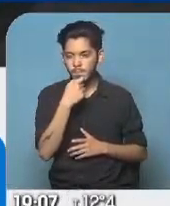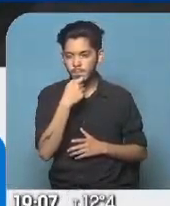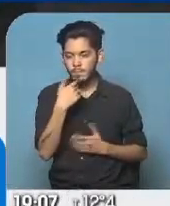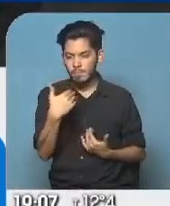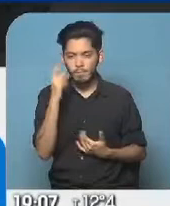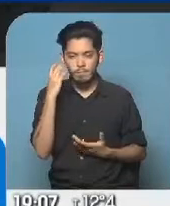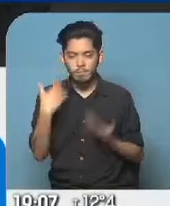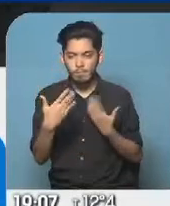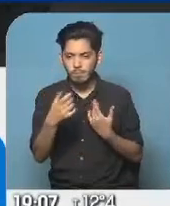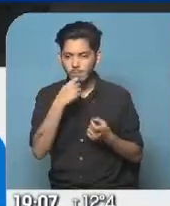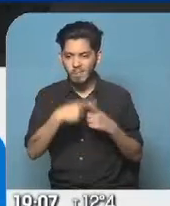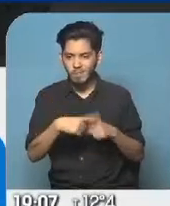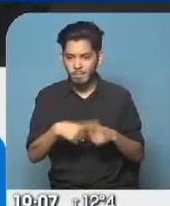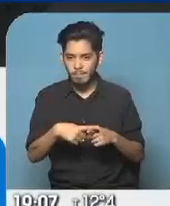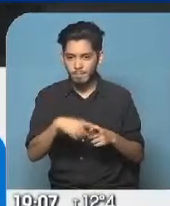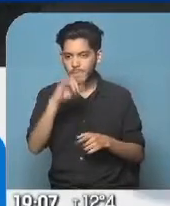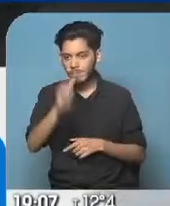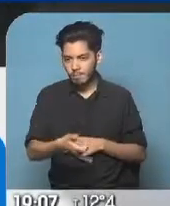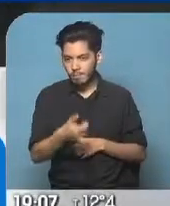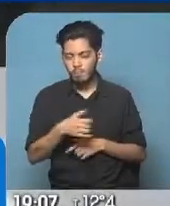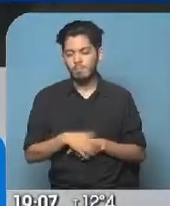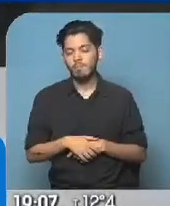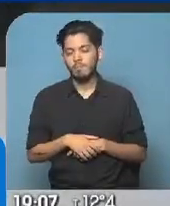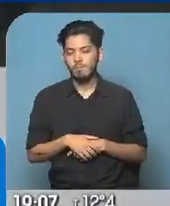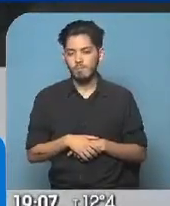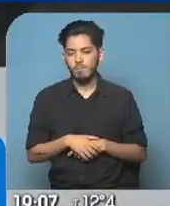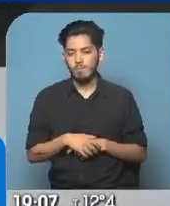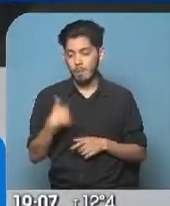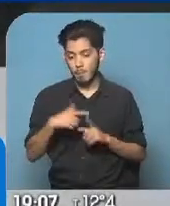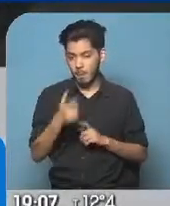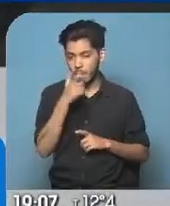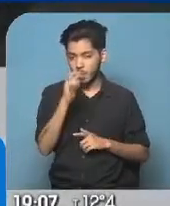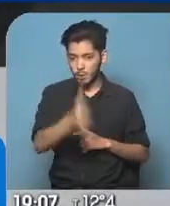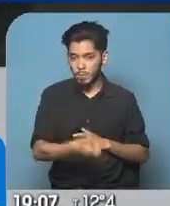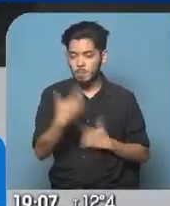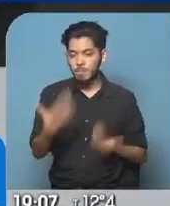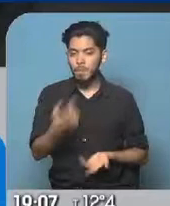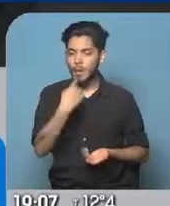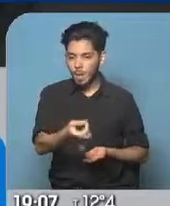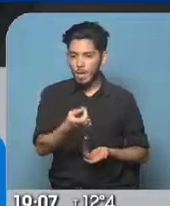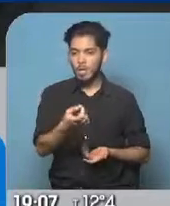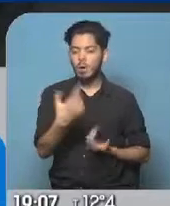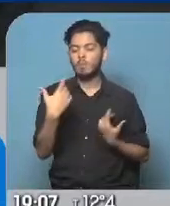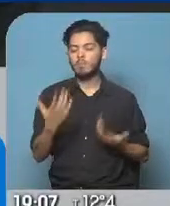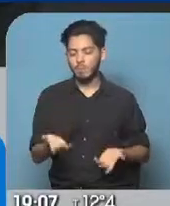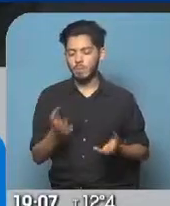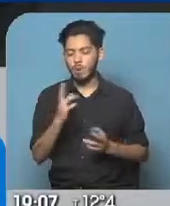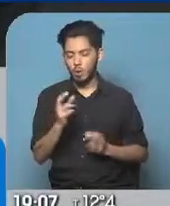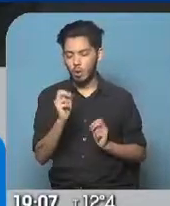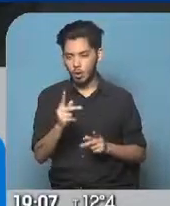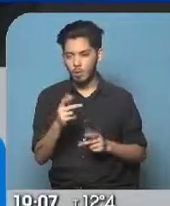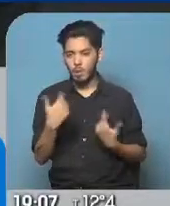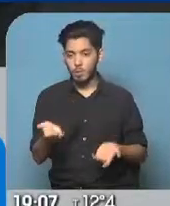hablar si estaban discutiendo y el cali dijo que sí y entonces éste le dijo bueno esté bueno entonces